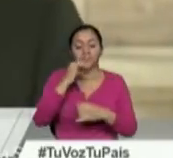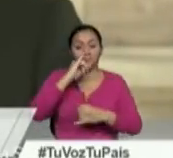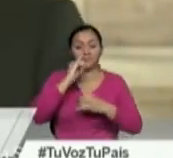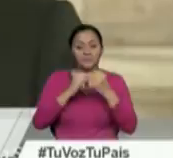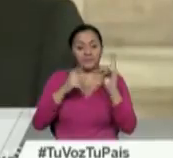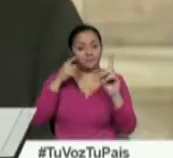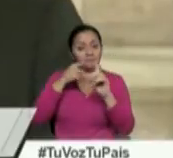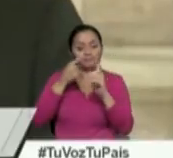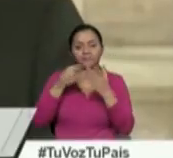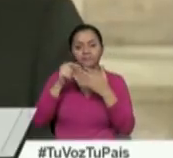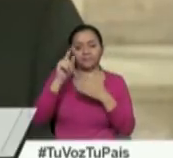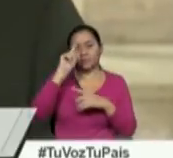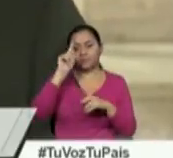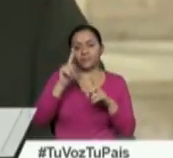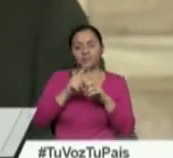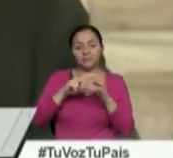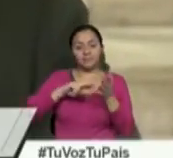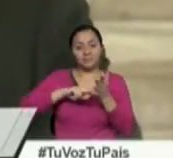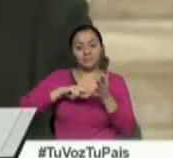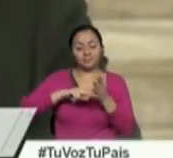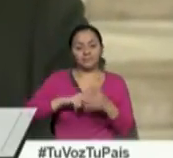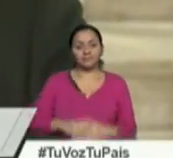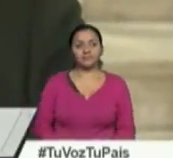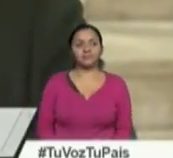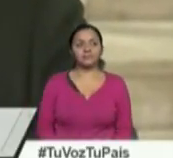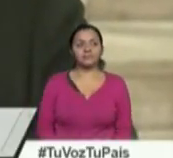aprobado por el gobierno de Siria.